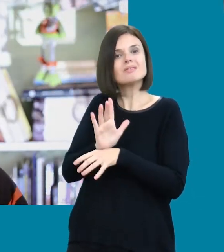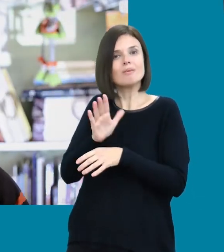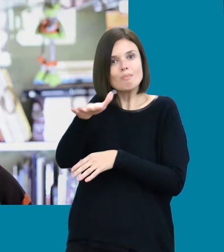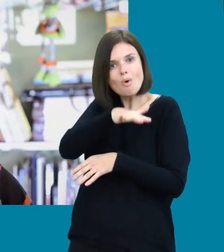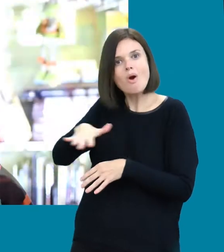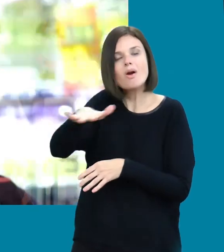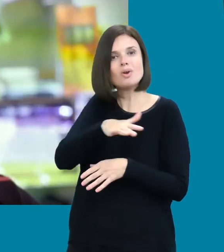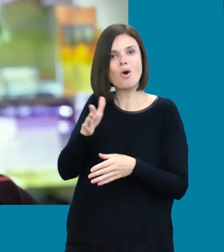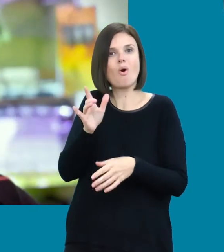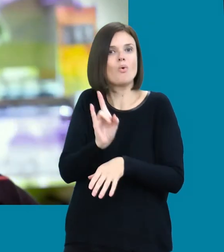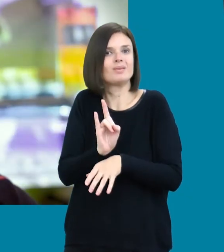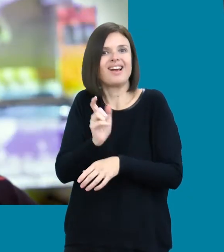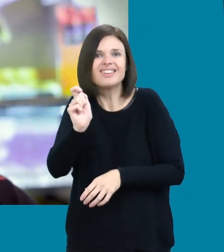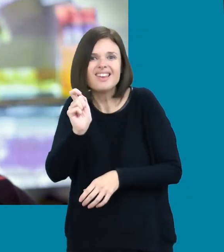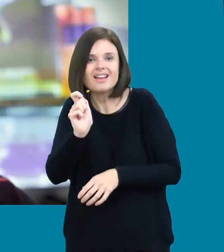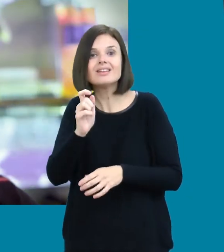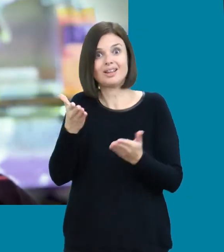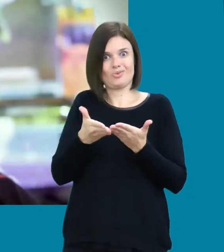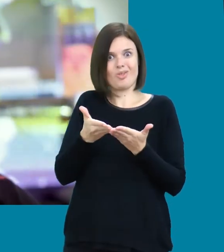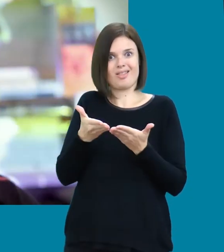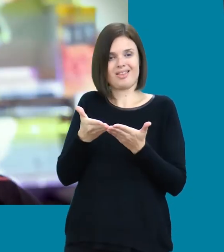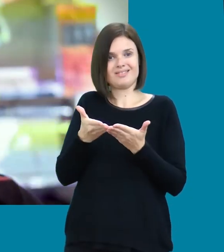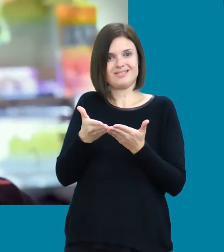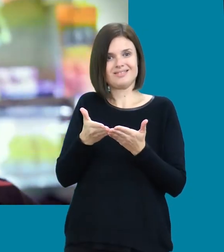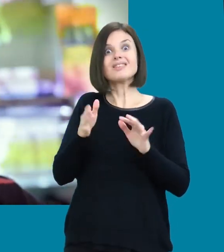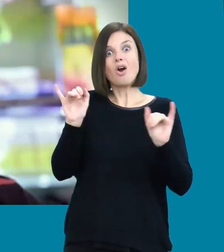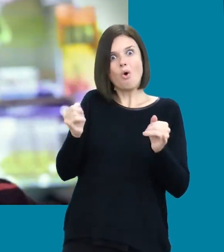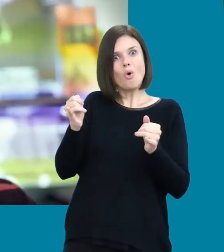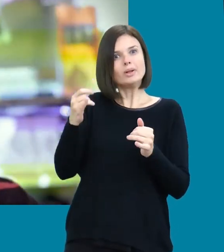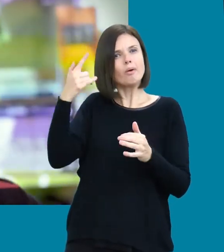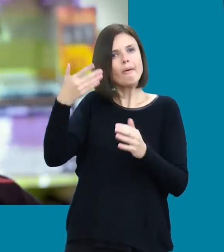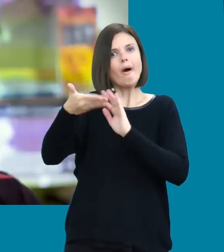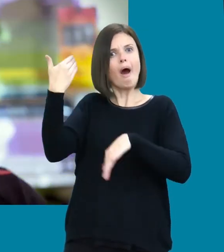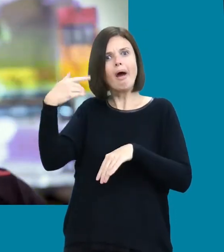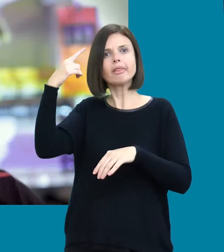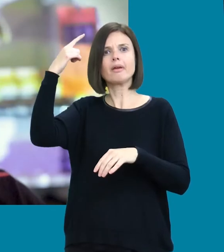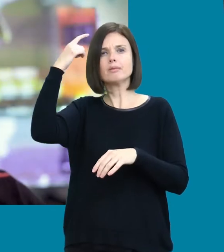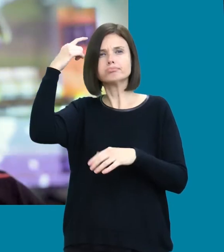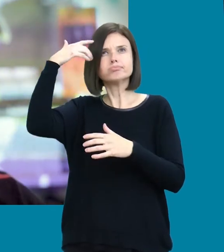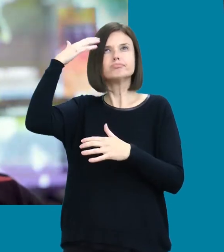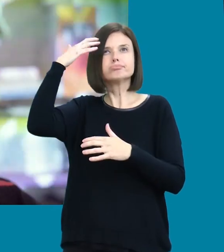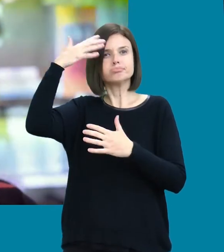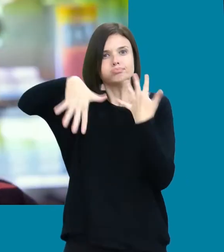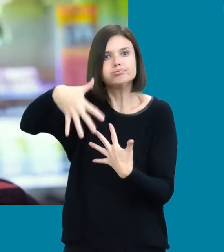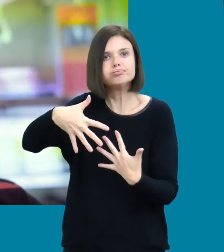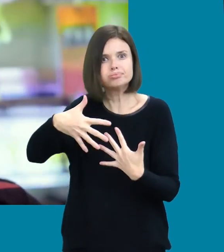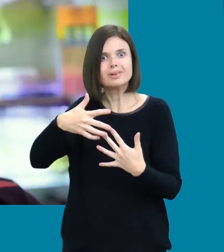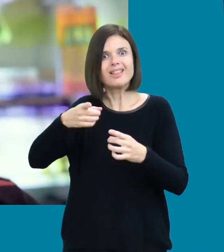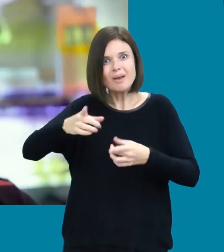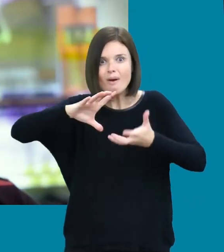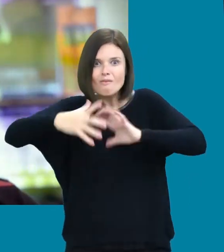eran los estudiantes. Si la juventud ha sido capaz de hacer una revolución en las conciencias, ¿cómo no va a ser capaz de